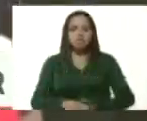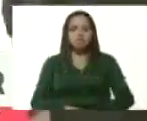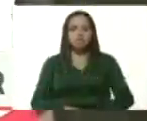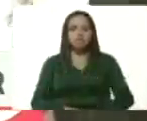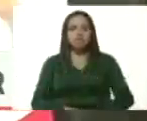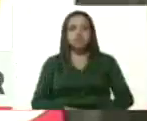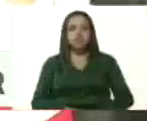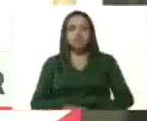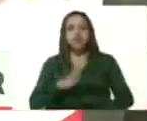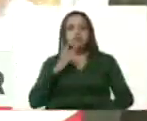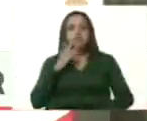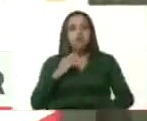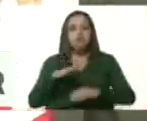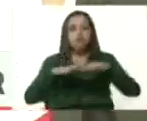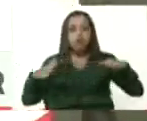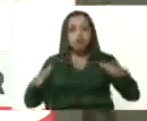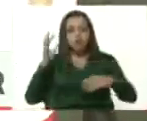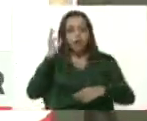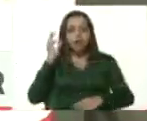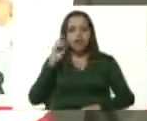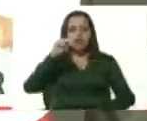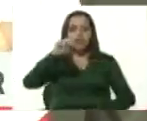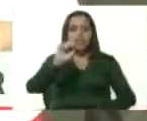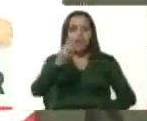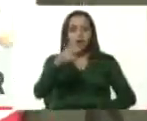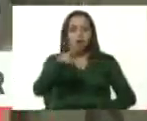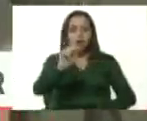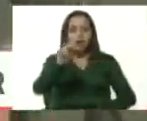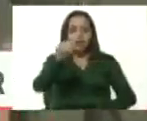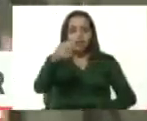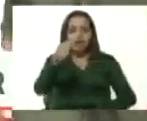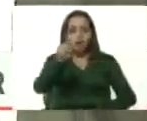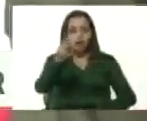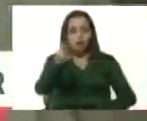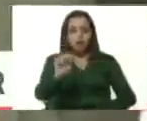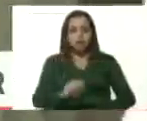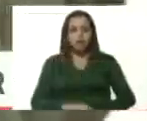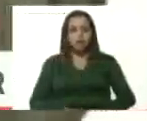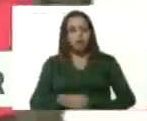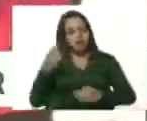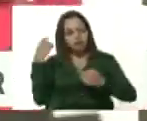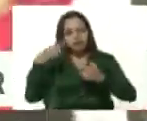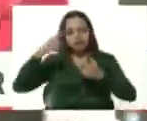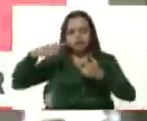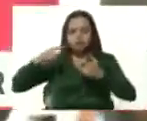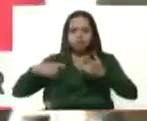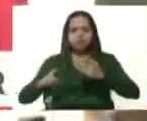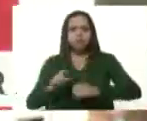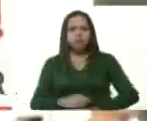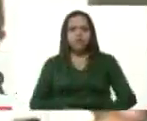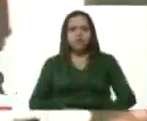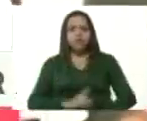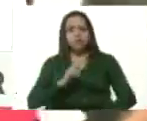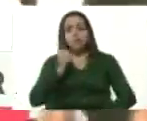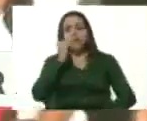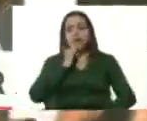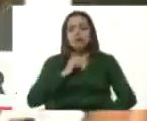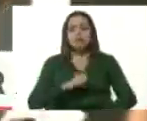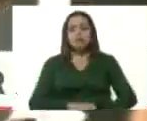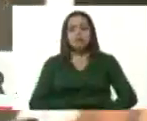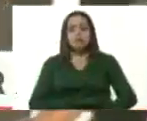como Puerto Cabello, Naguanagua, Miranda, San Joaquín, Guacara y Valencia.